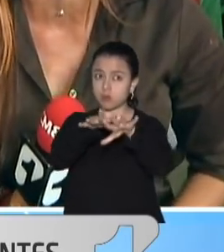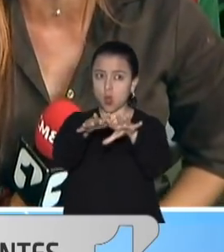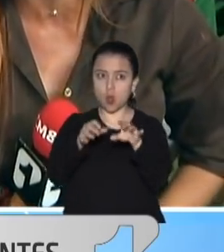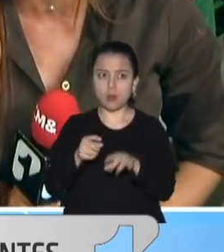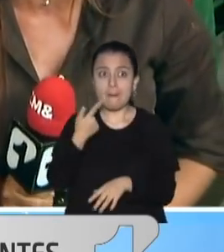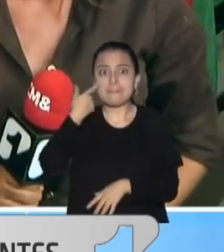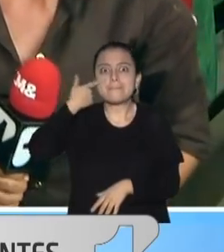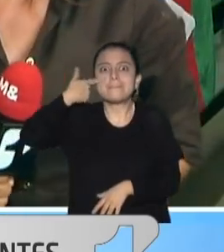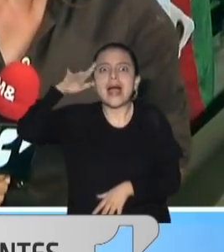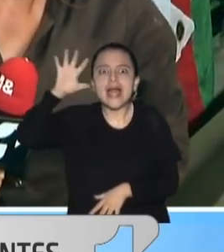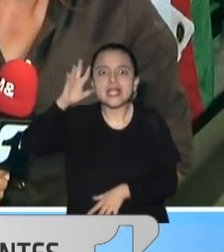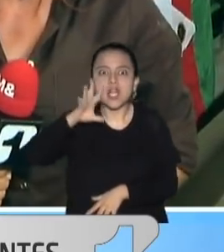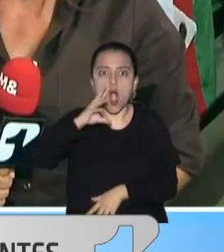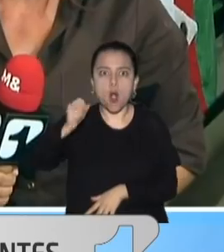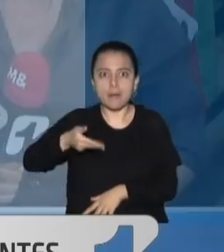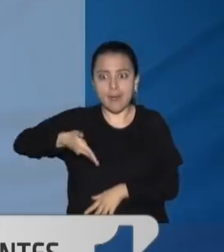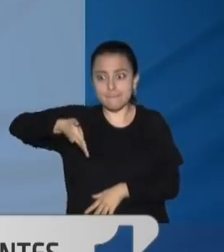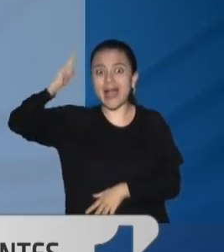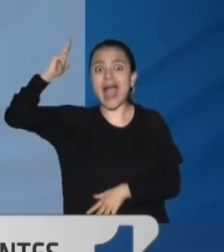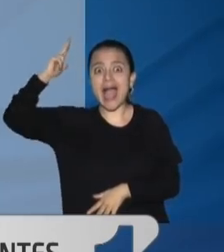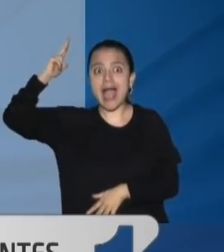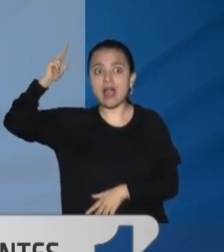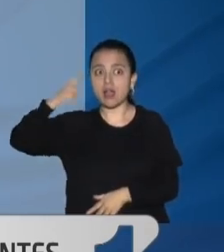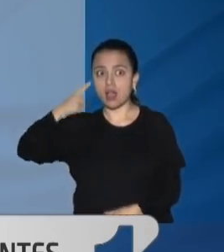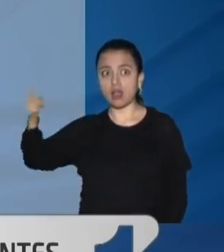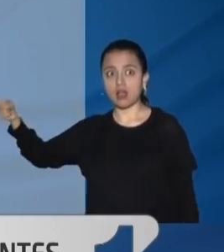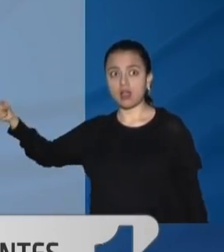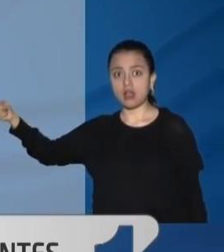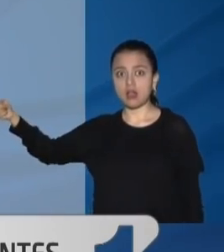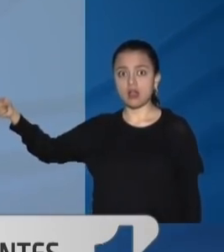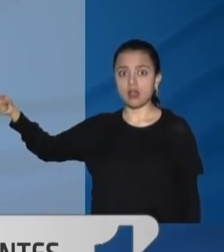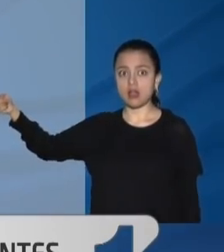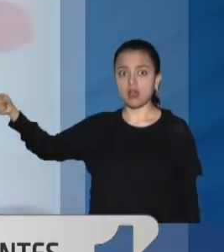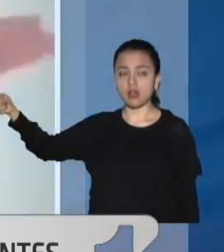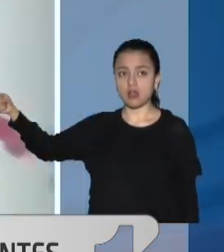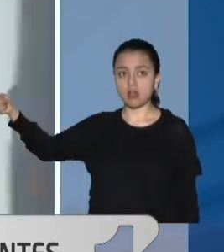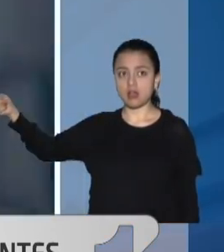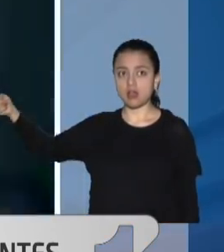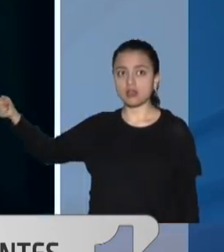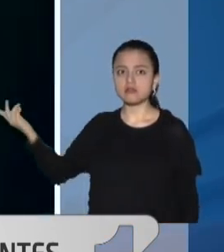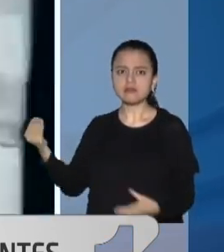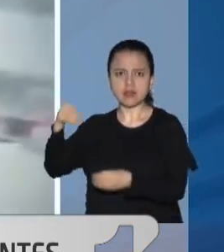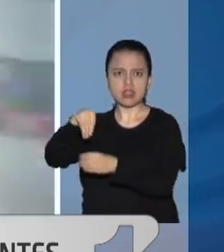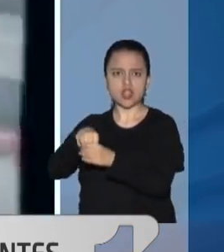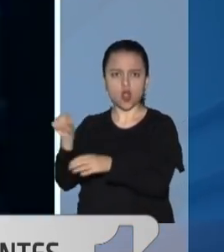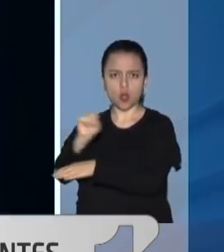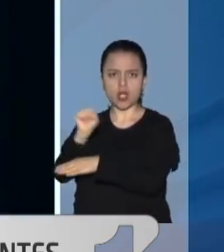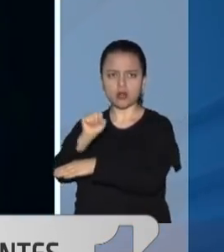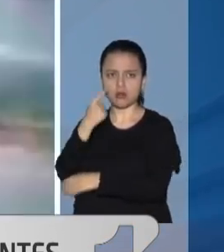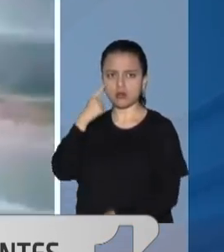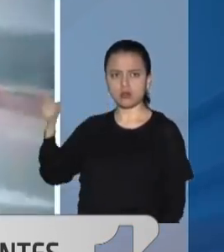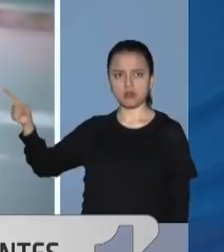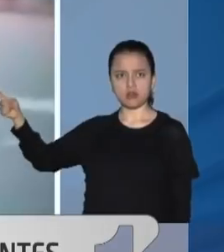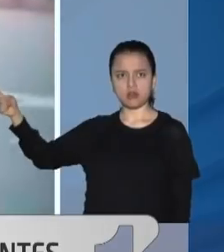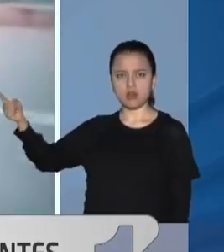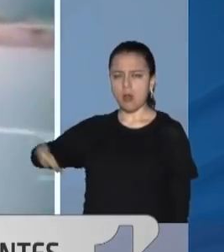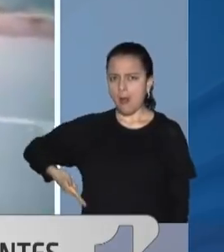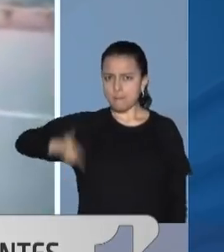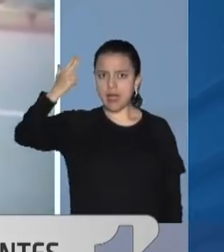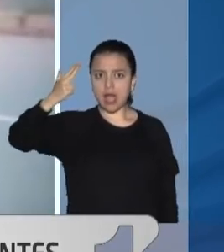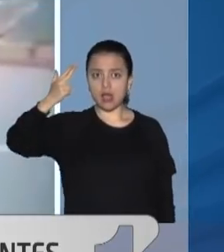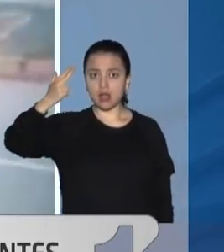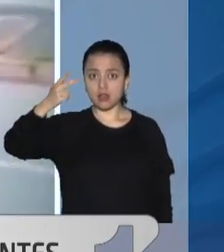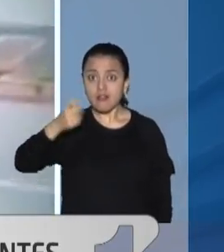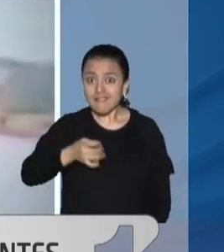hombre disparaba durante una de las movilizaciones contra los manifestantes en una camioneta, finalmente se entregó a